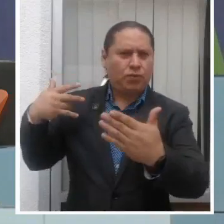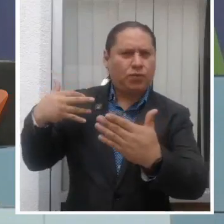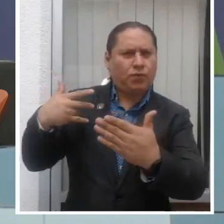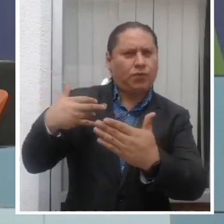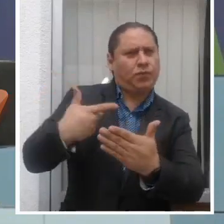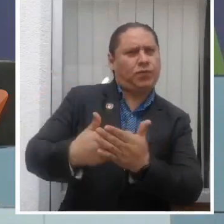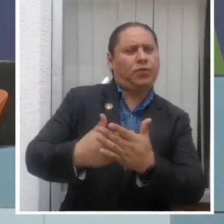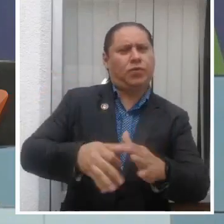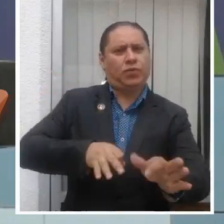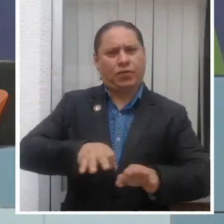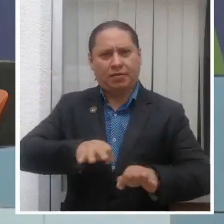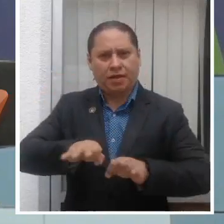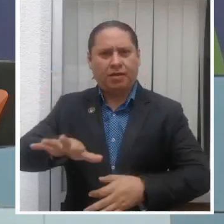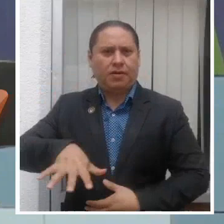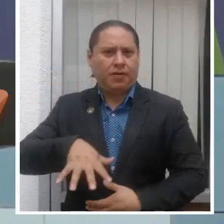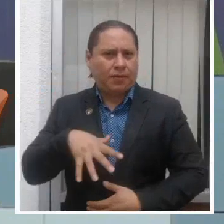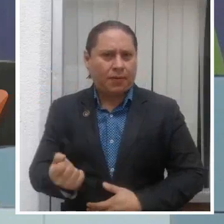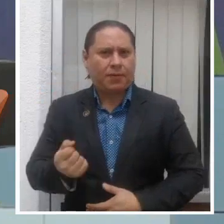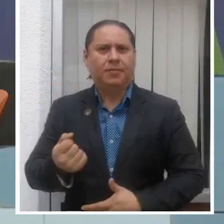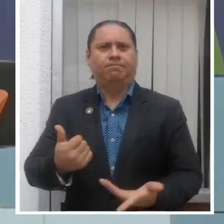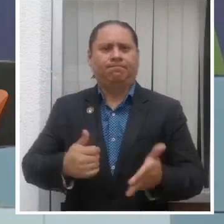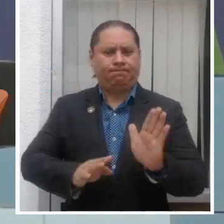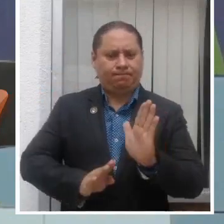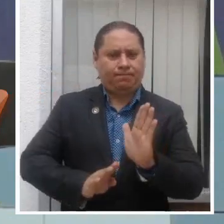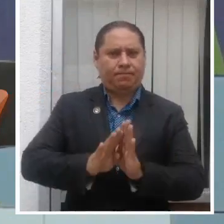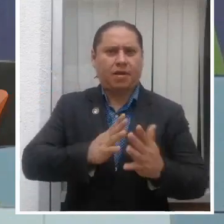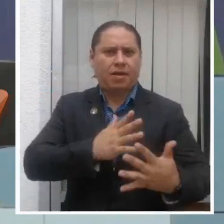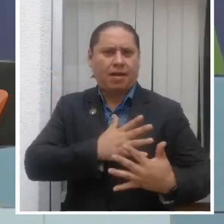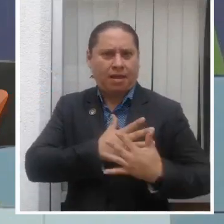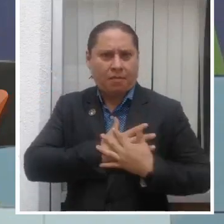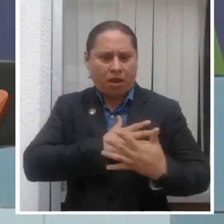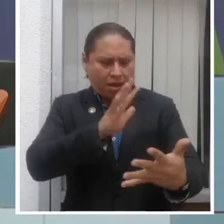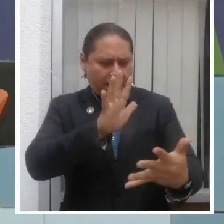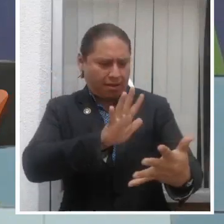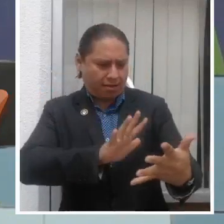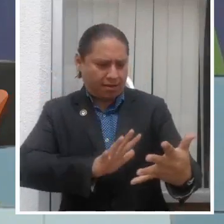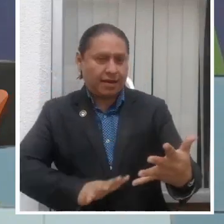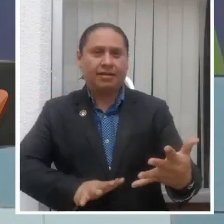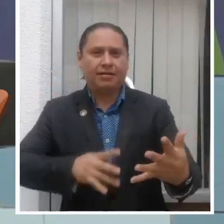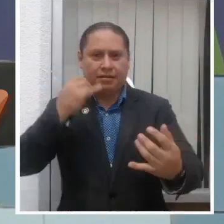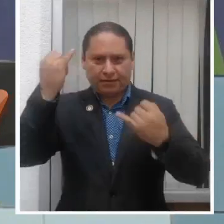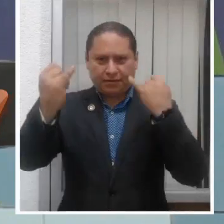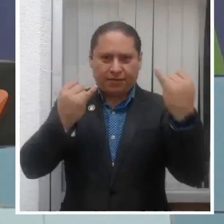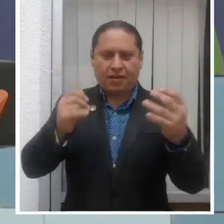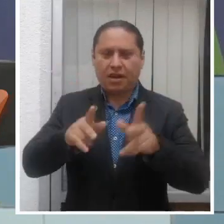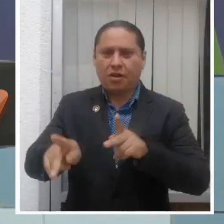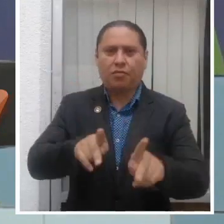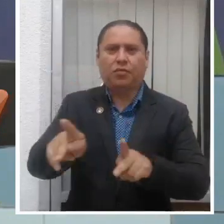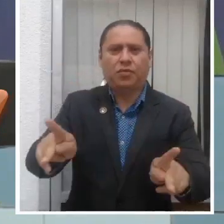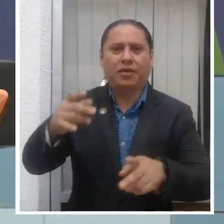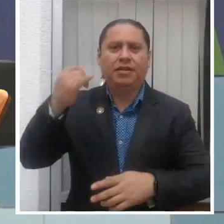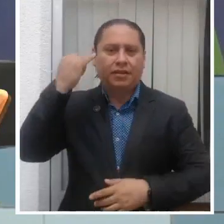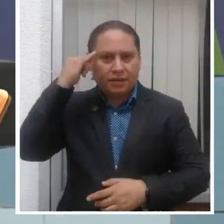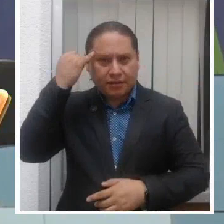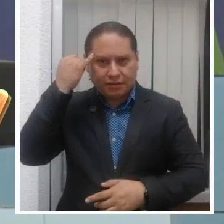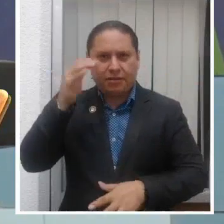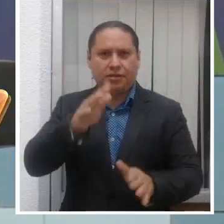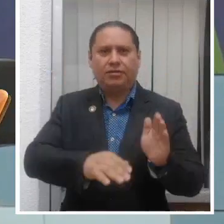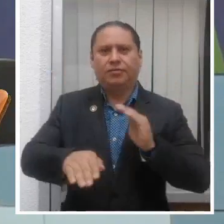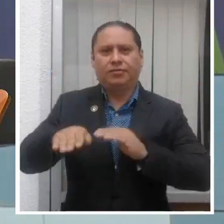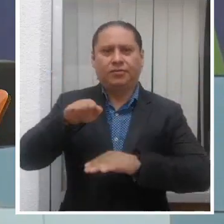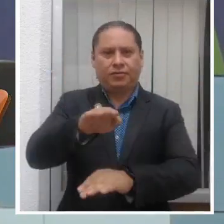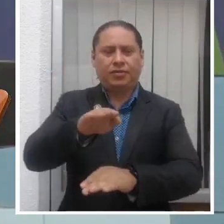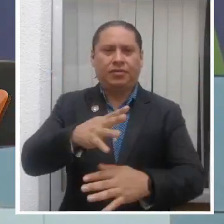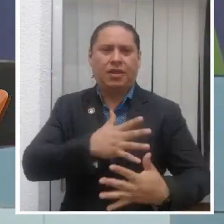trabajo, su esfuerzo, su ímpetu, ese amor a la literatura y ese amor al pueblo indígena, y sobre todas las cosas,